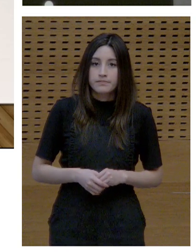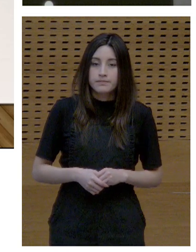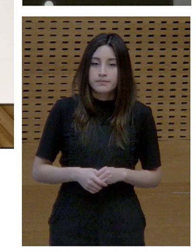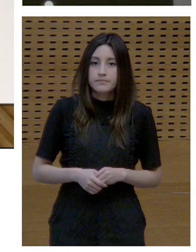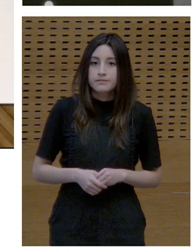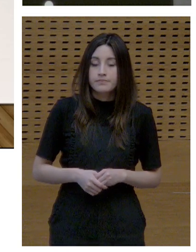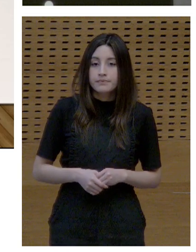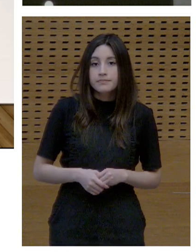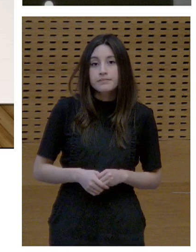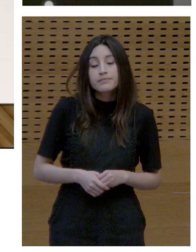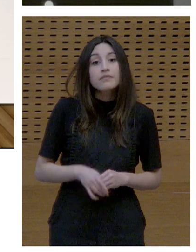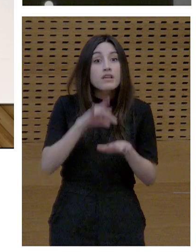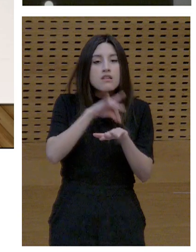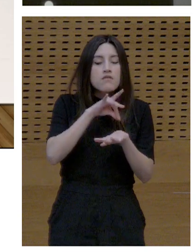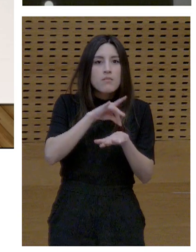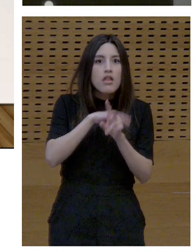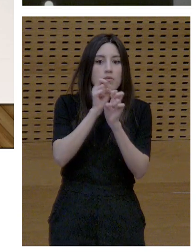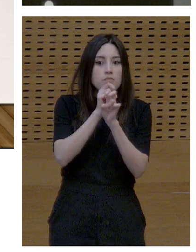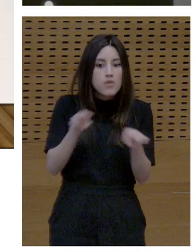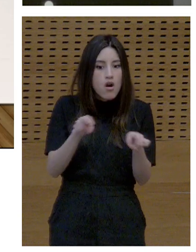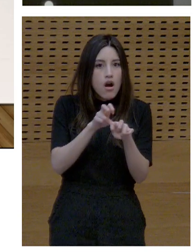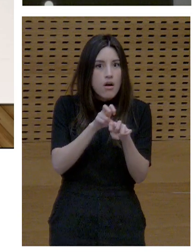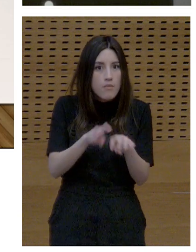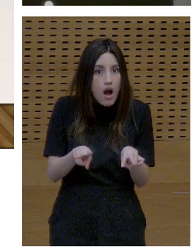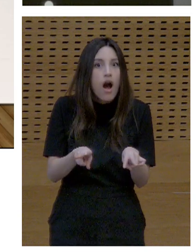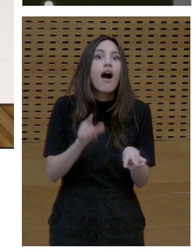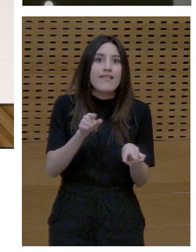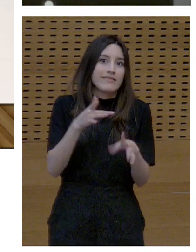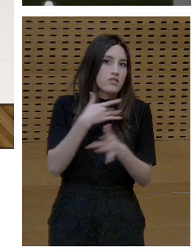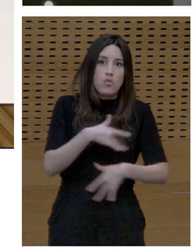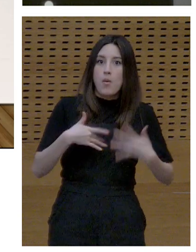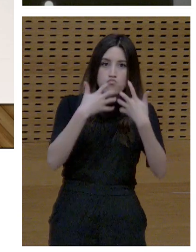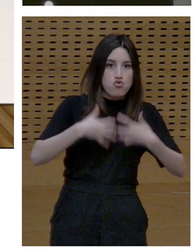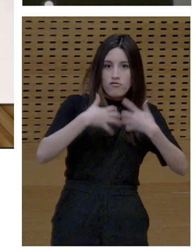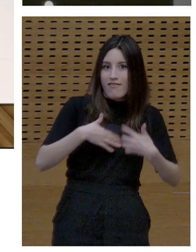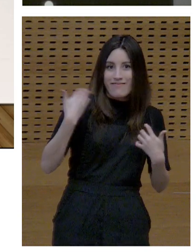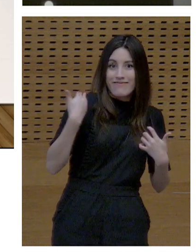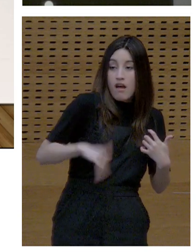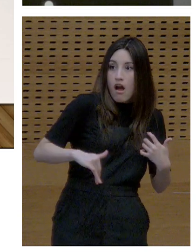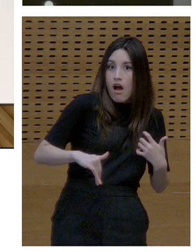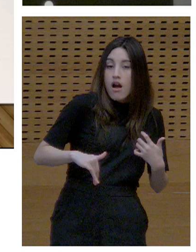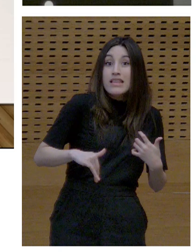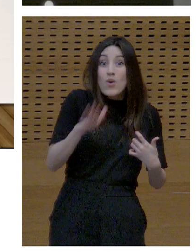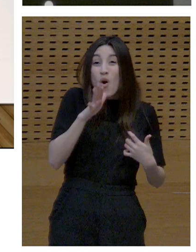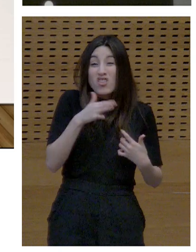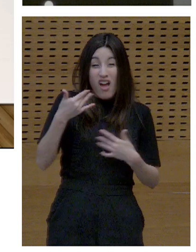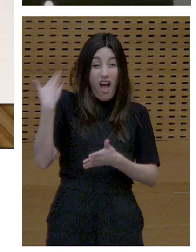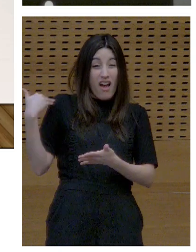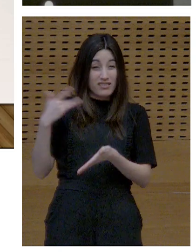Pero a medida que progresa la enfermedad y ya han aparecido los síntomas motores, los anteriores se van como